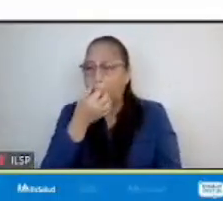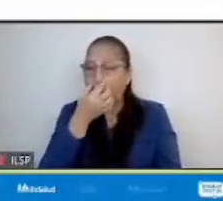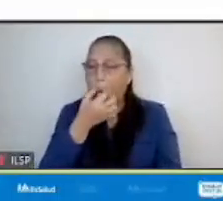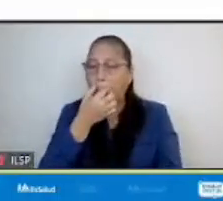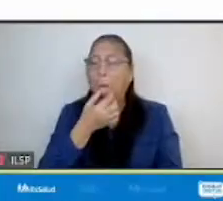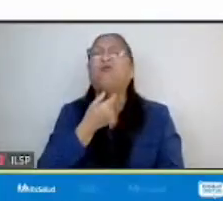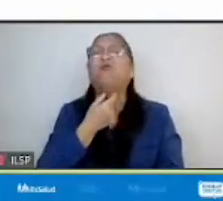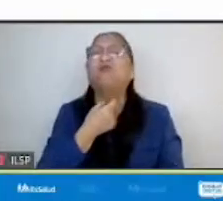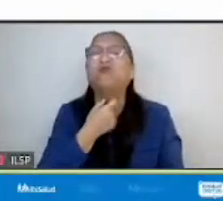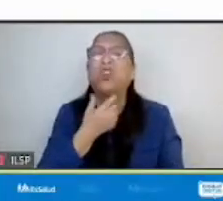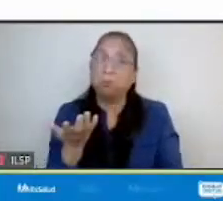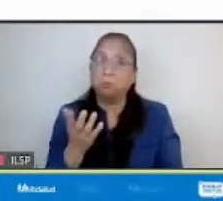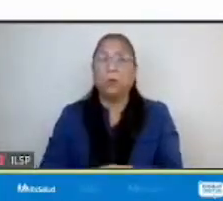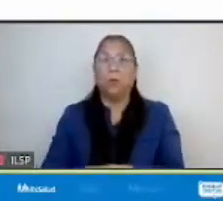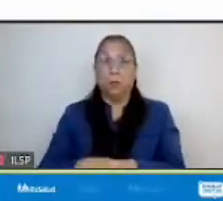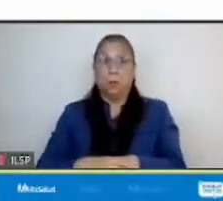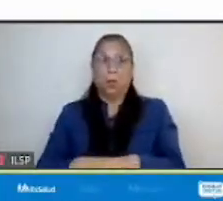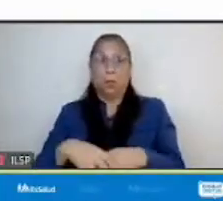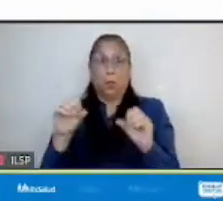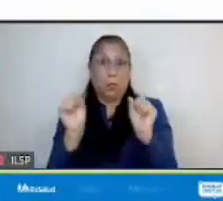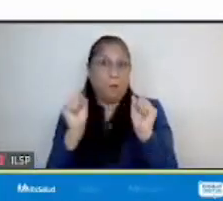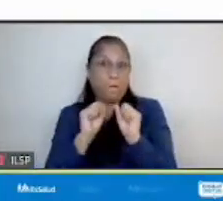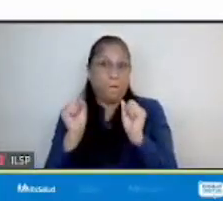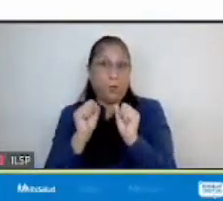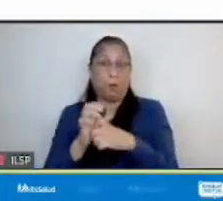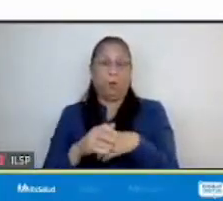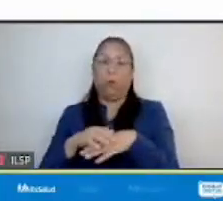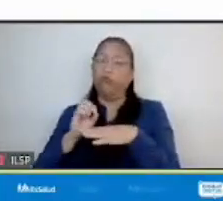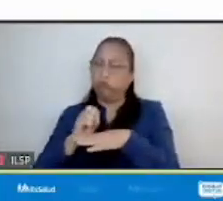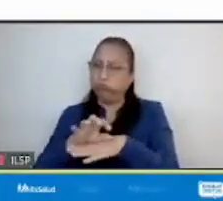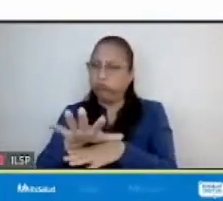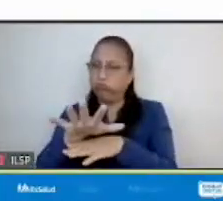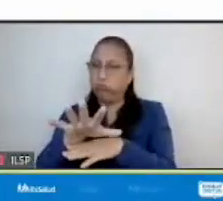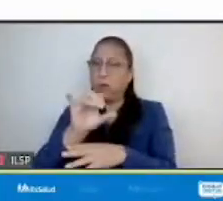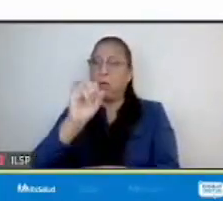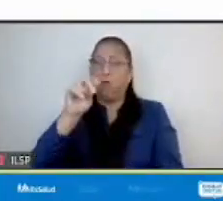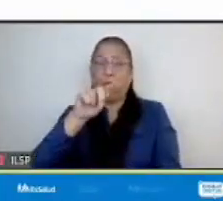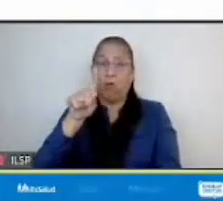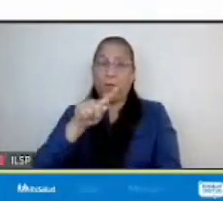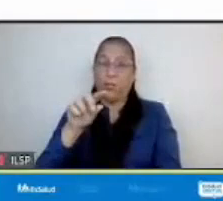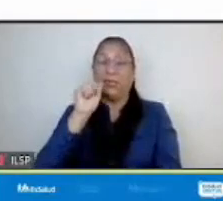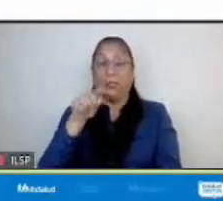en invierno hay brotes de lo que es la influenza o gripe y eso sí puede ser peligroso, ¿no?